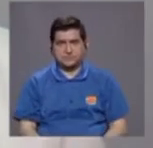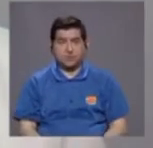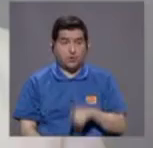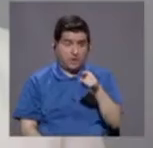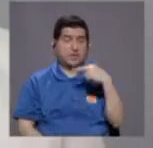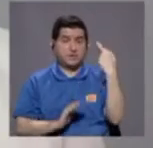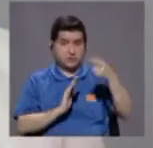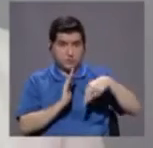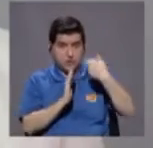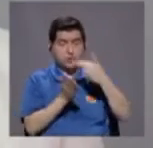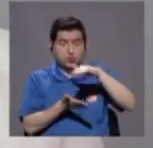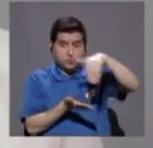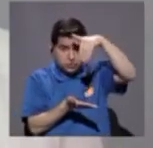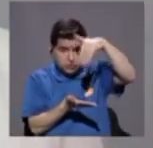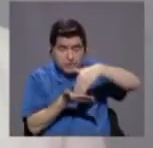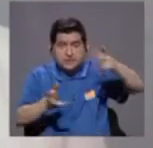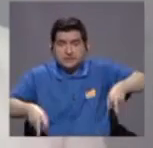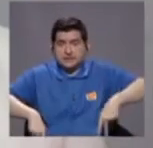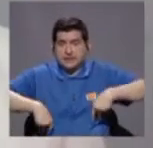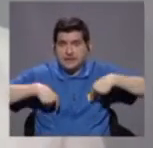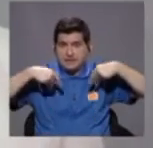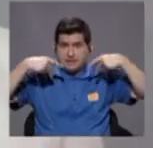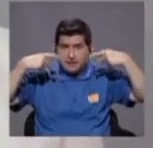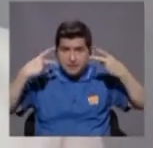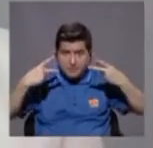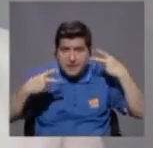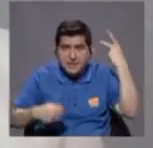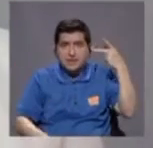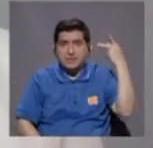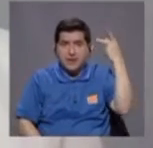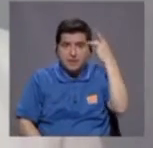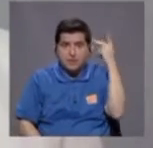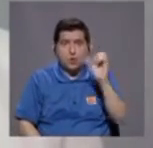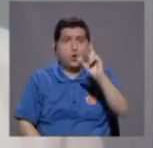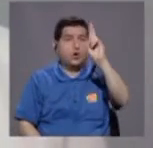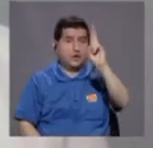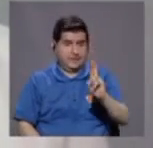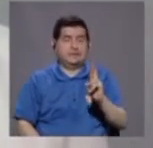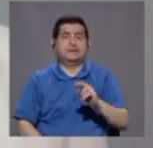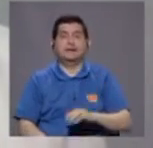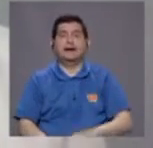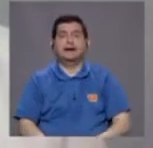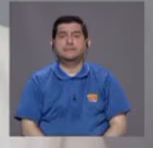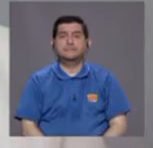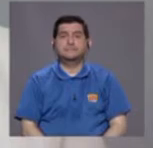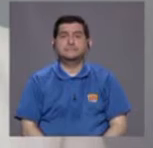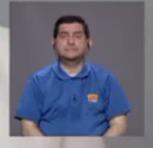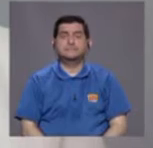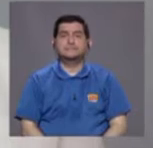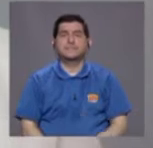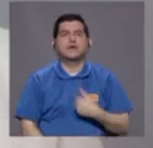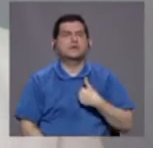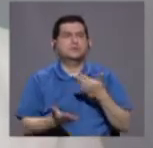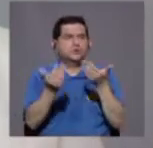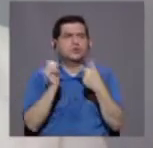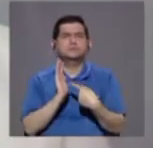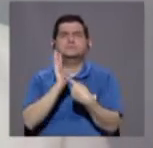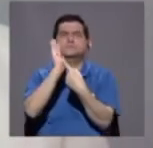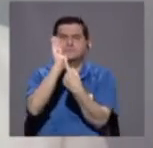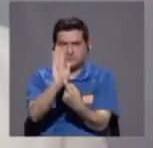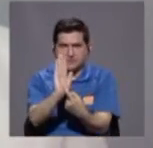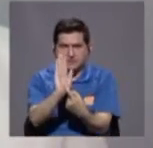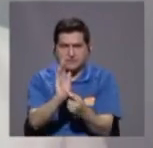un papel central en la vida política costarricense. Aquí yo quisiera señalar